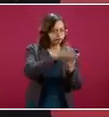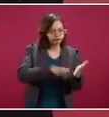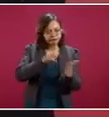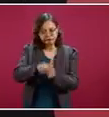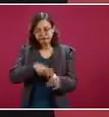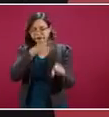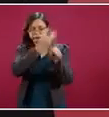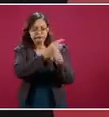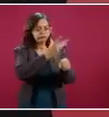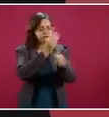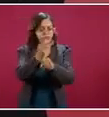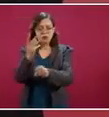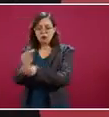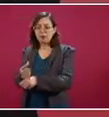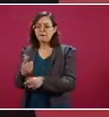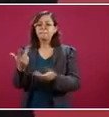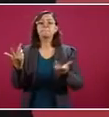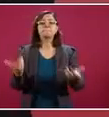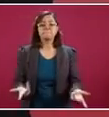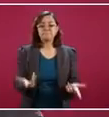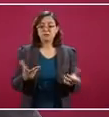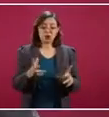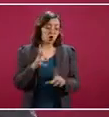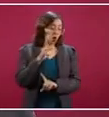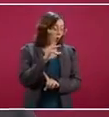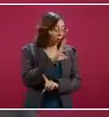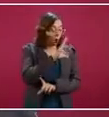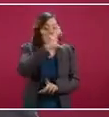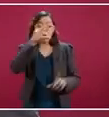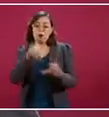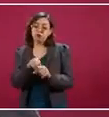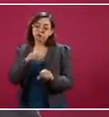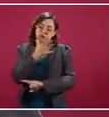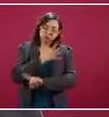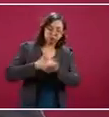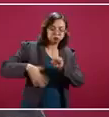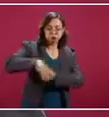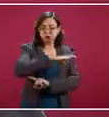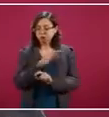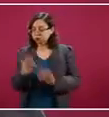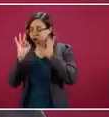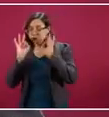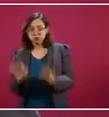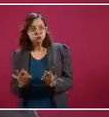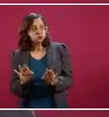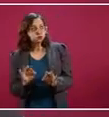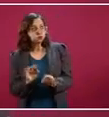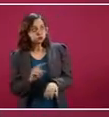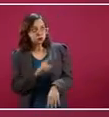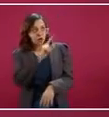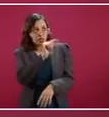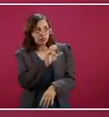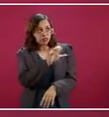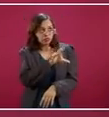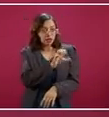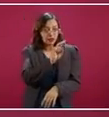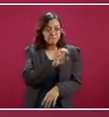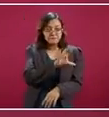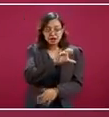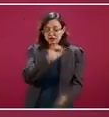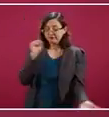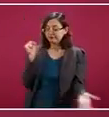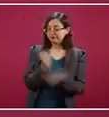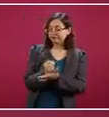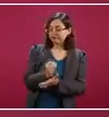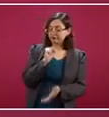de manera que se den todas las condiciones necesarias para que el tratado sea ratificado y entre en vigor en beneficio de millones